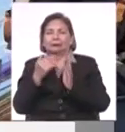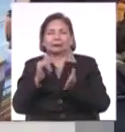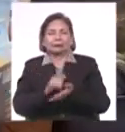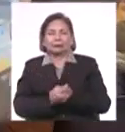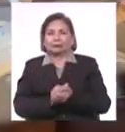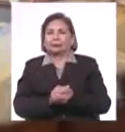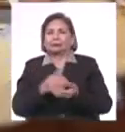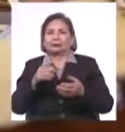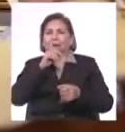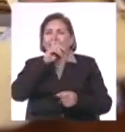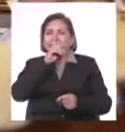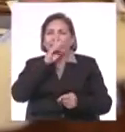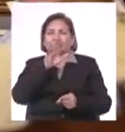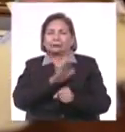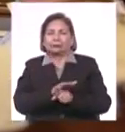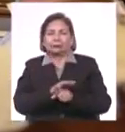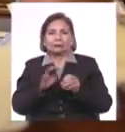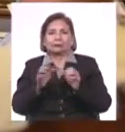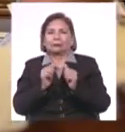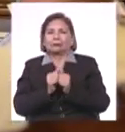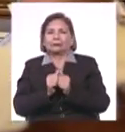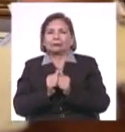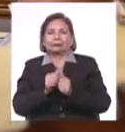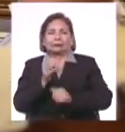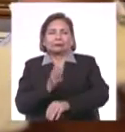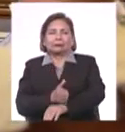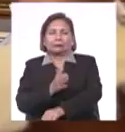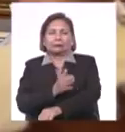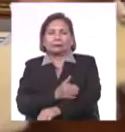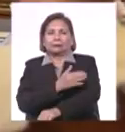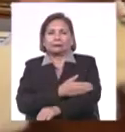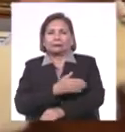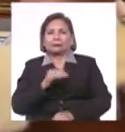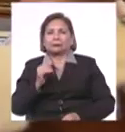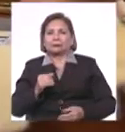reafirmó su compromiso con el desarrollo y la mejora de la infraestructura en el país.